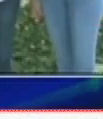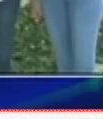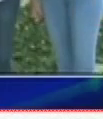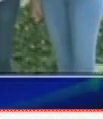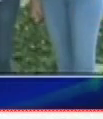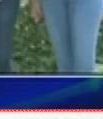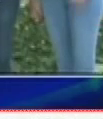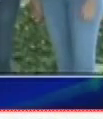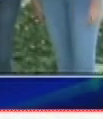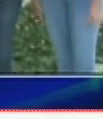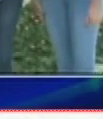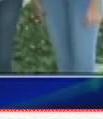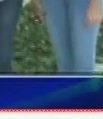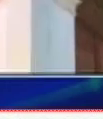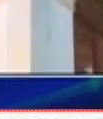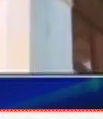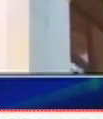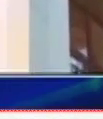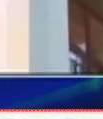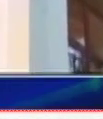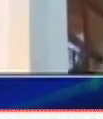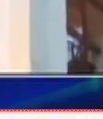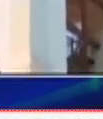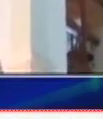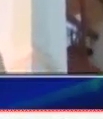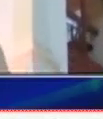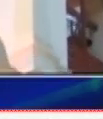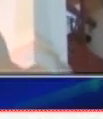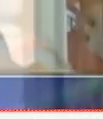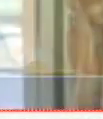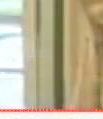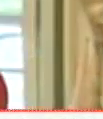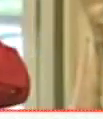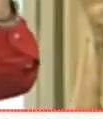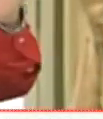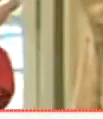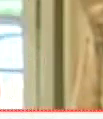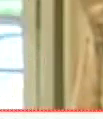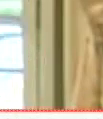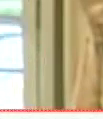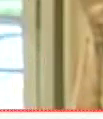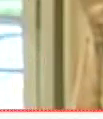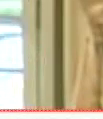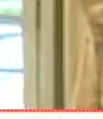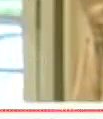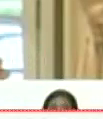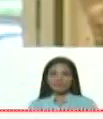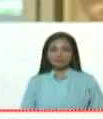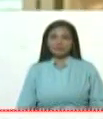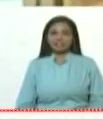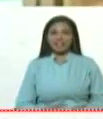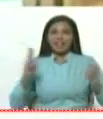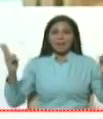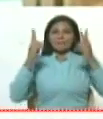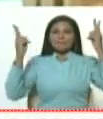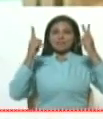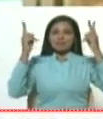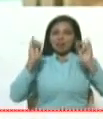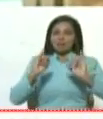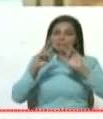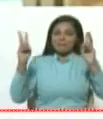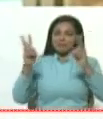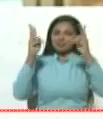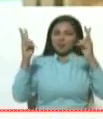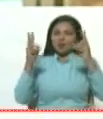siempre! ¡Leales nunca! ¡Que viva la patria! ¡Viva! ¡Que viva la victoria! Fíjense, toda